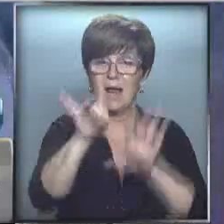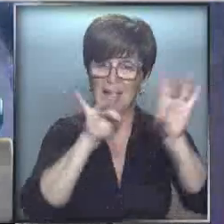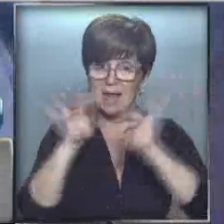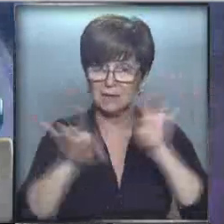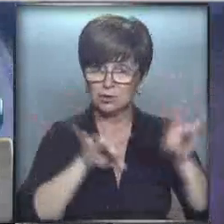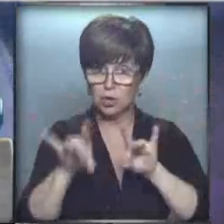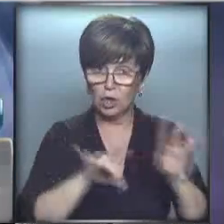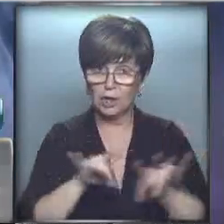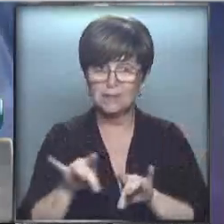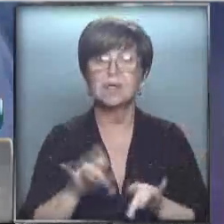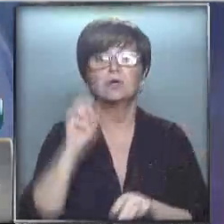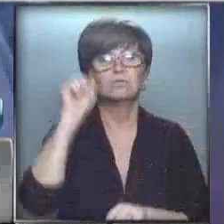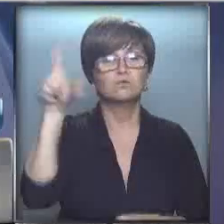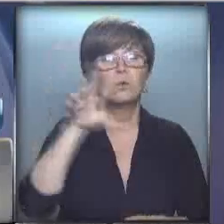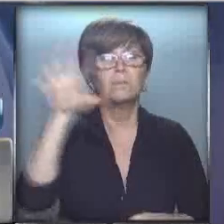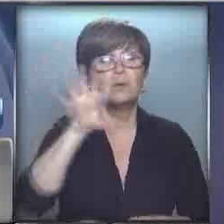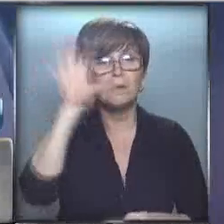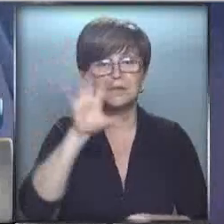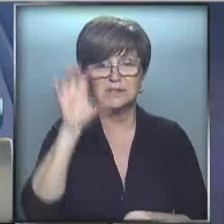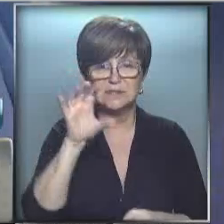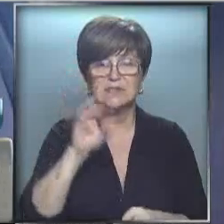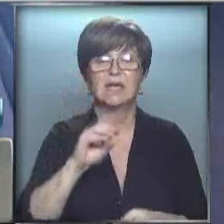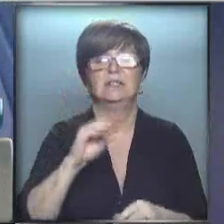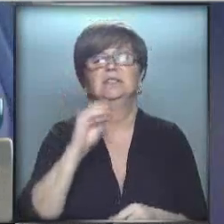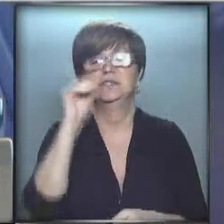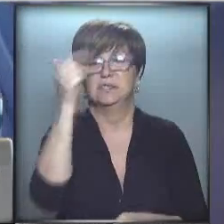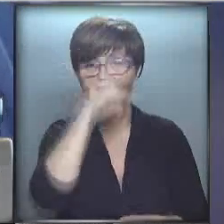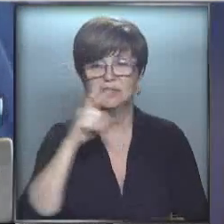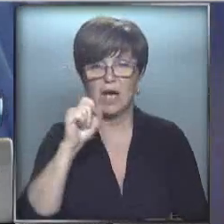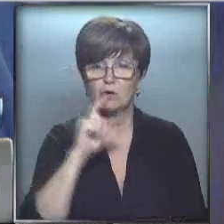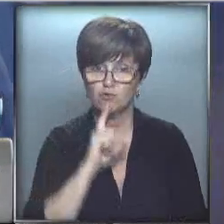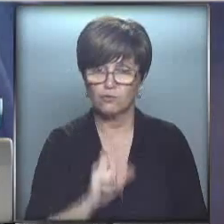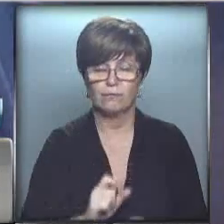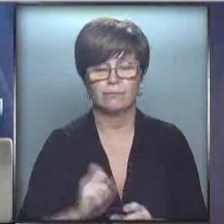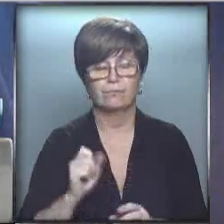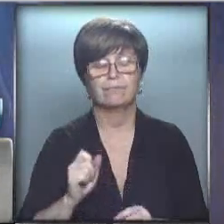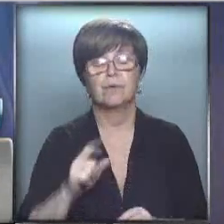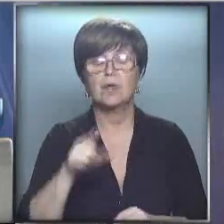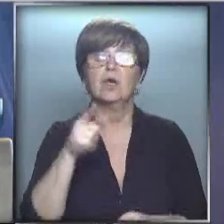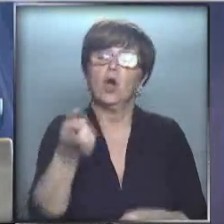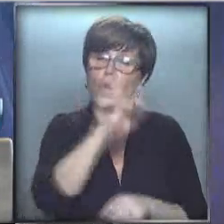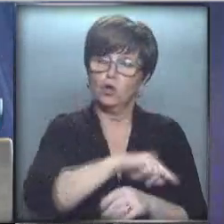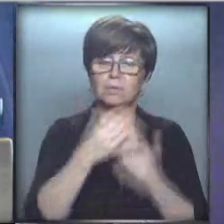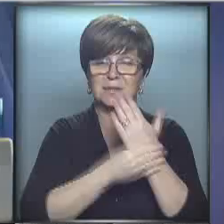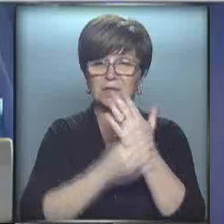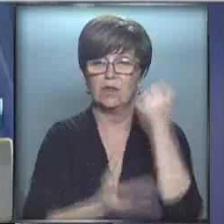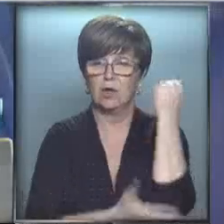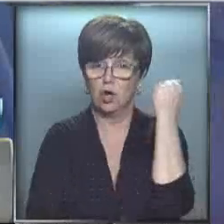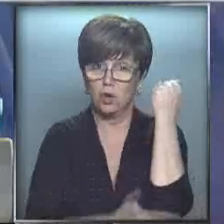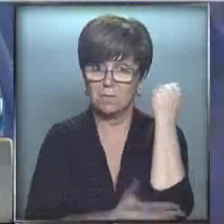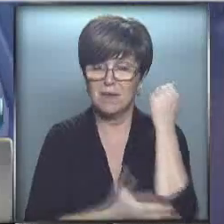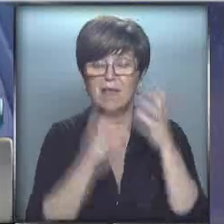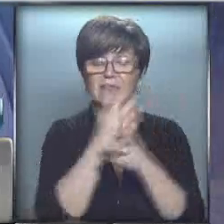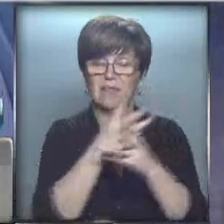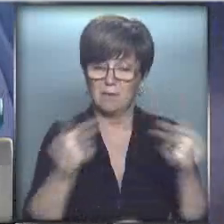2007 gobernador de su provincia del Chaco. En tanto que Axel Kicillof, a fines de los 90,